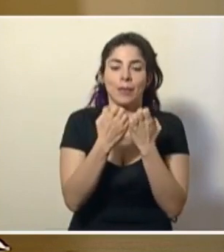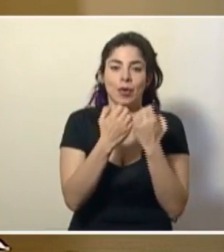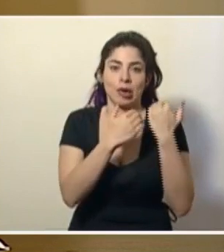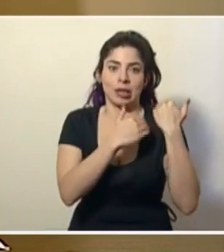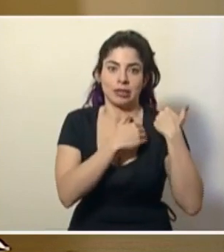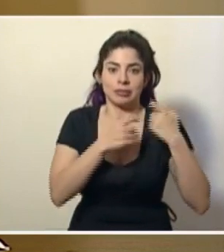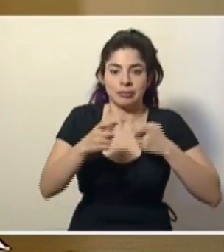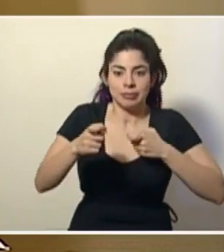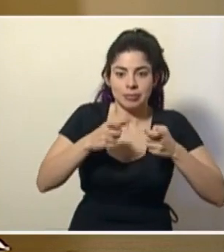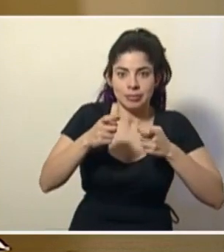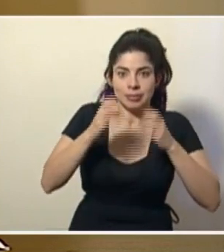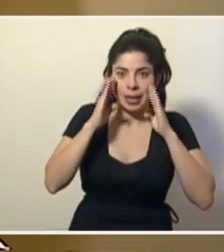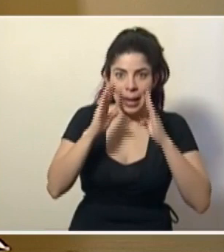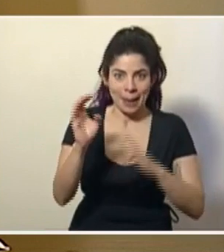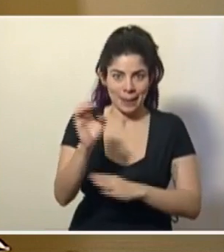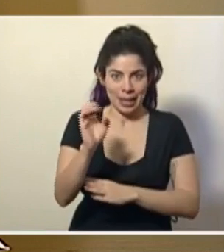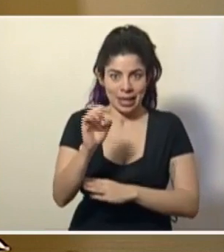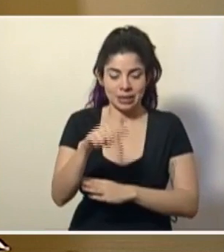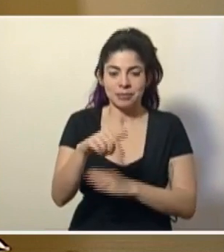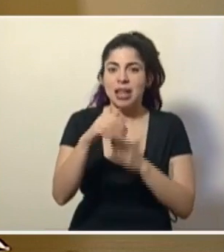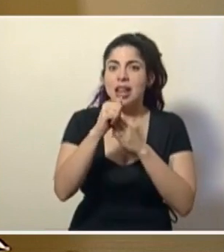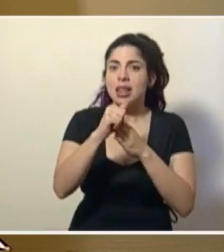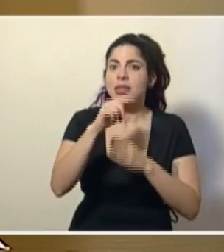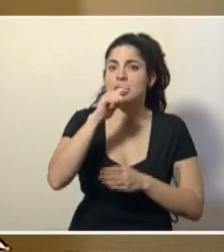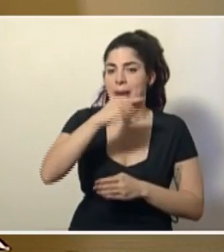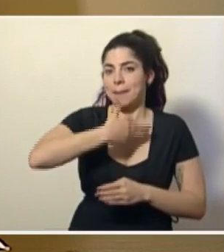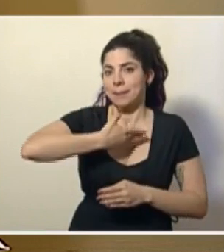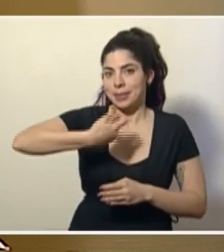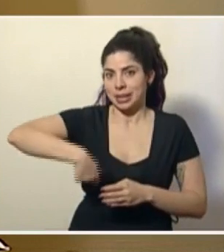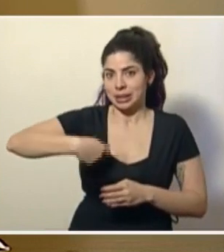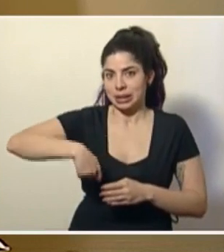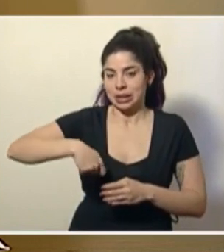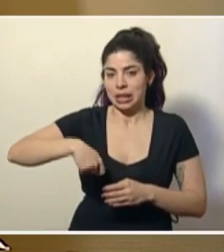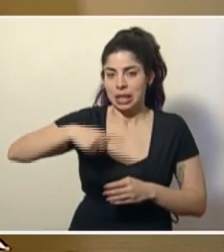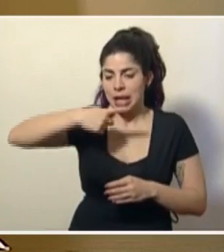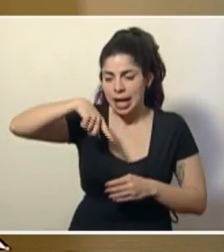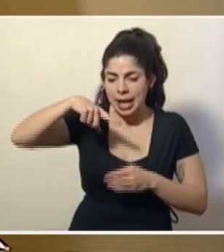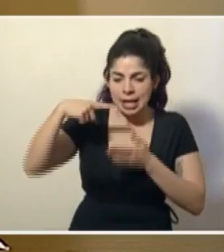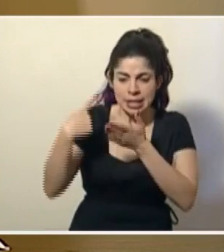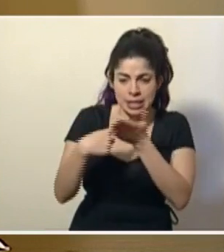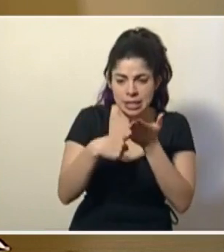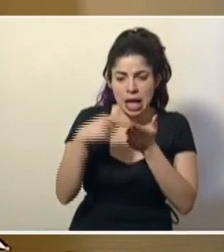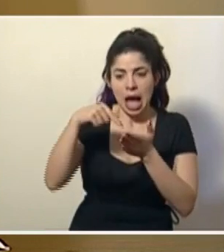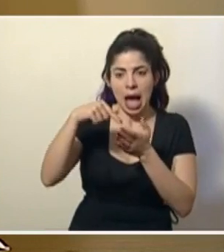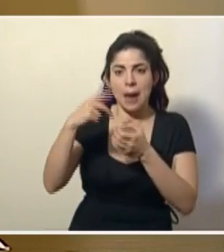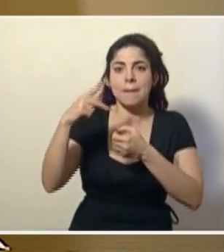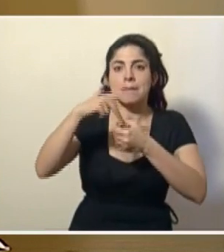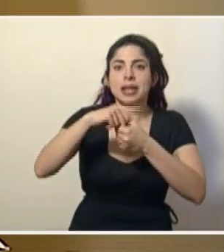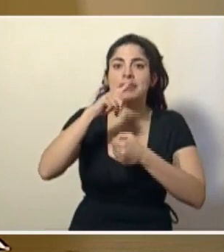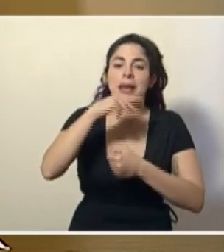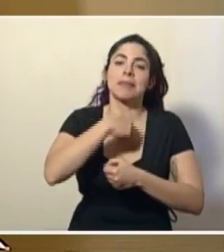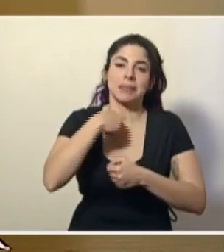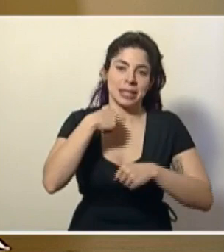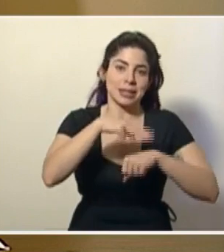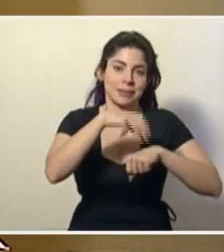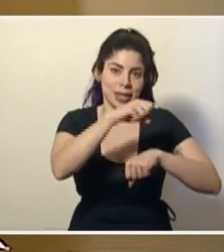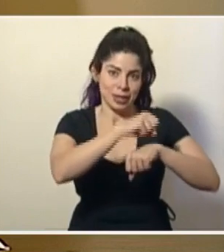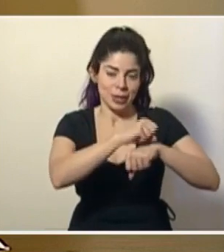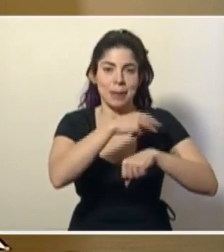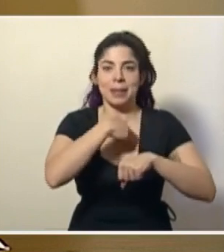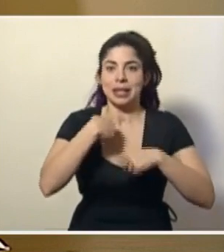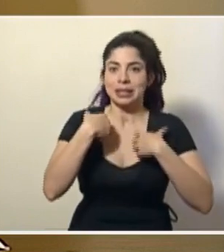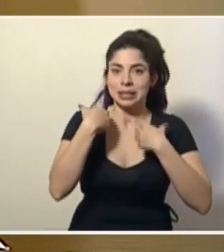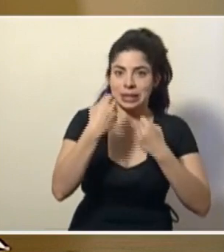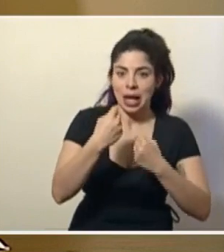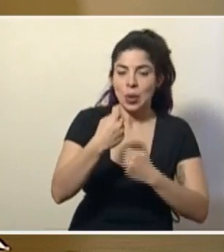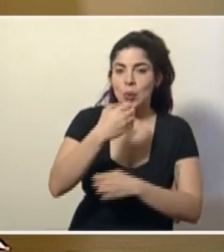manejo operativo de la emergencia bajo el liderazgo del señor presidente de la República, donde también participa el ministro Soto, el ministro de